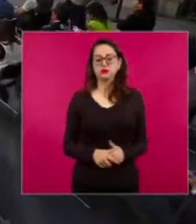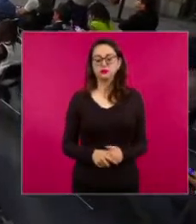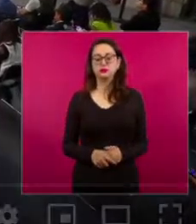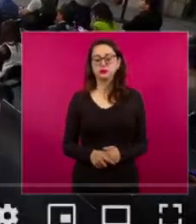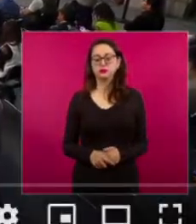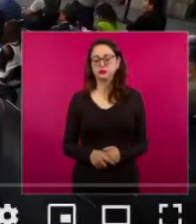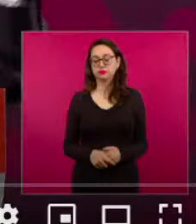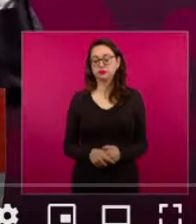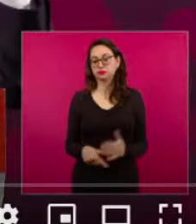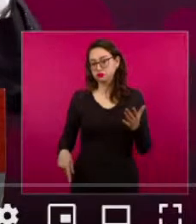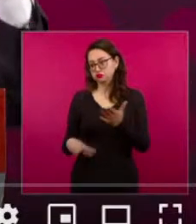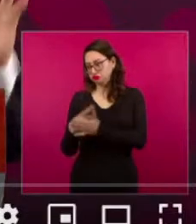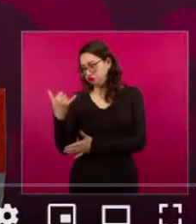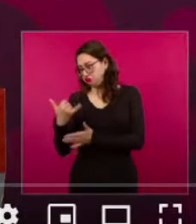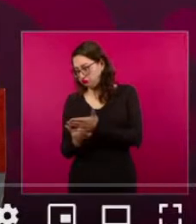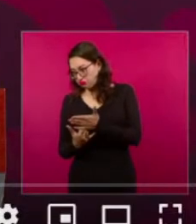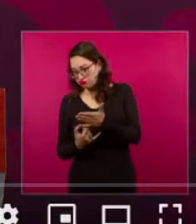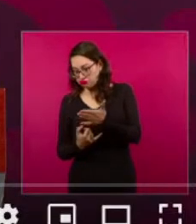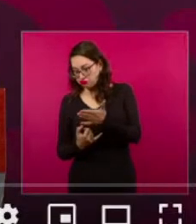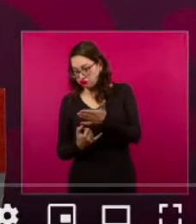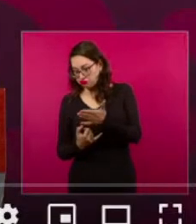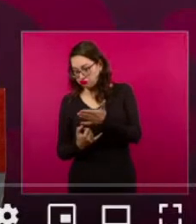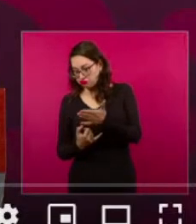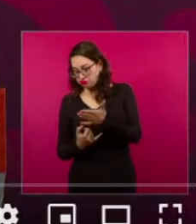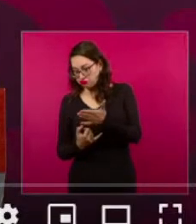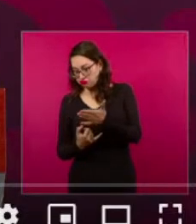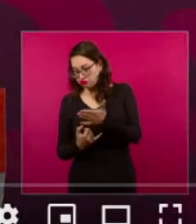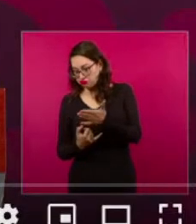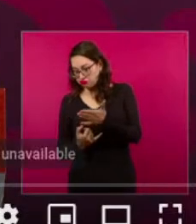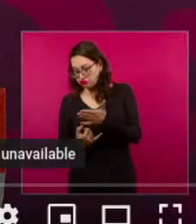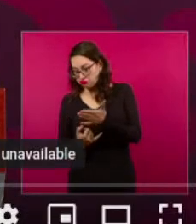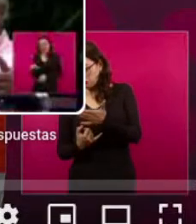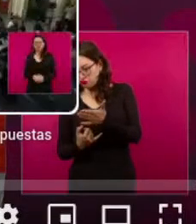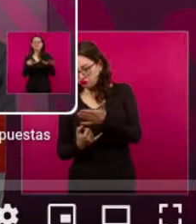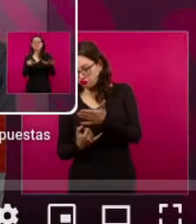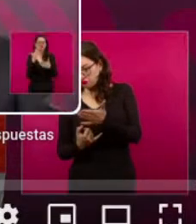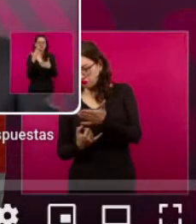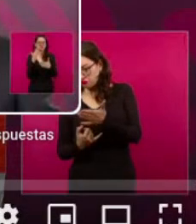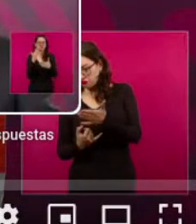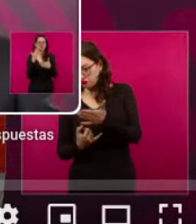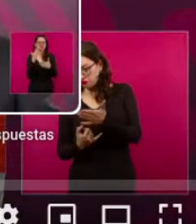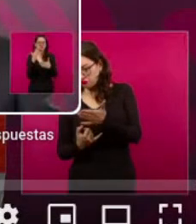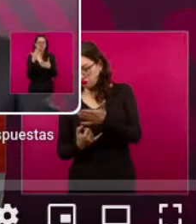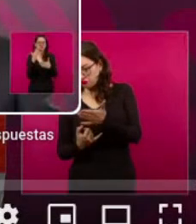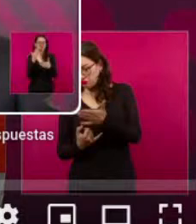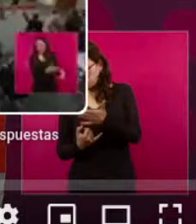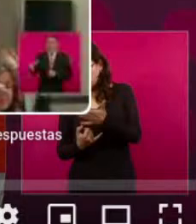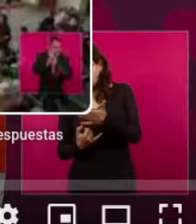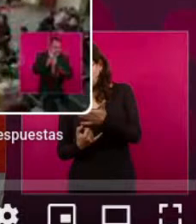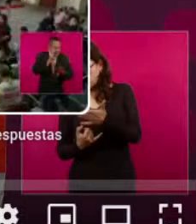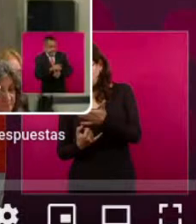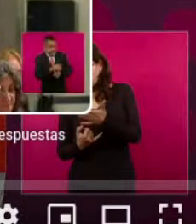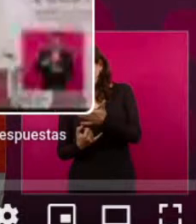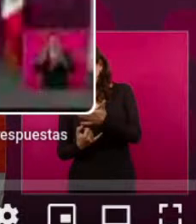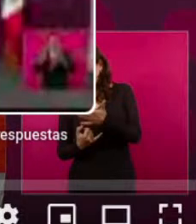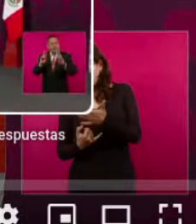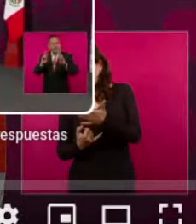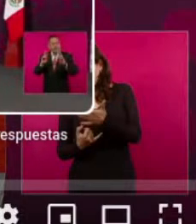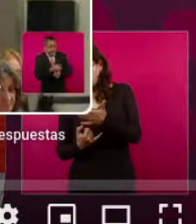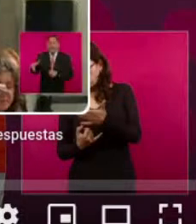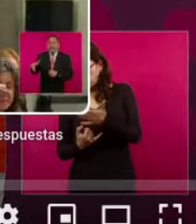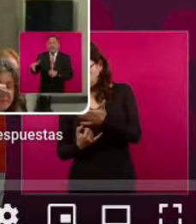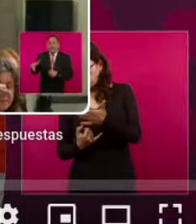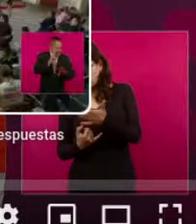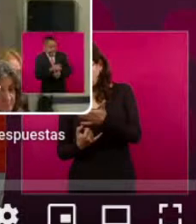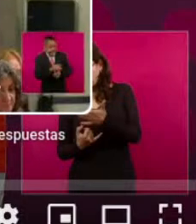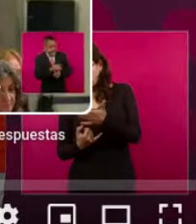Tenemos dos proyectos distintos. Uno donde se pagan impuestos y otro donde el señor no quiere pagar